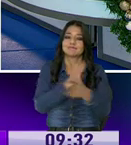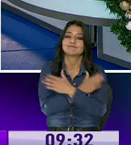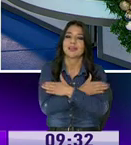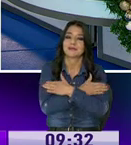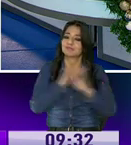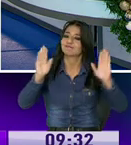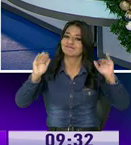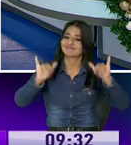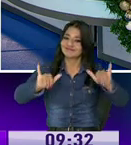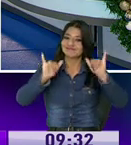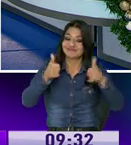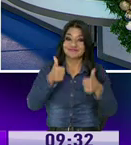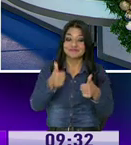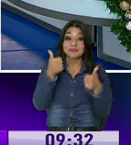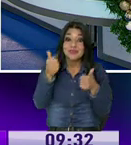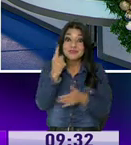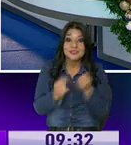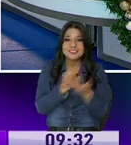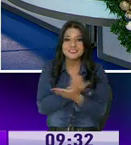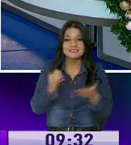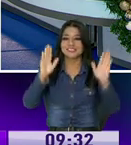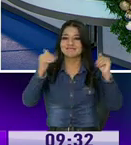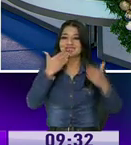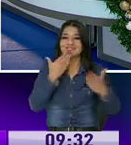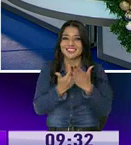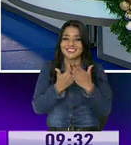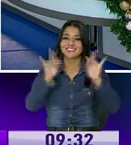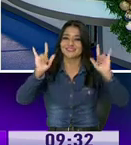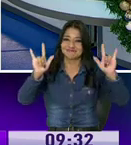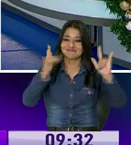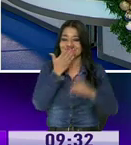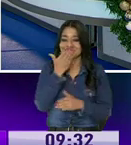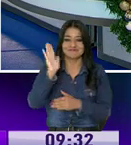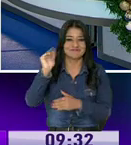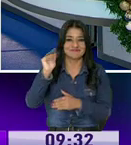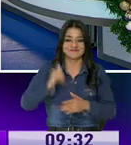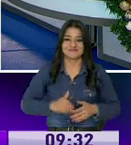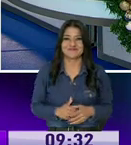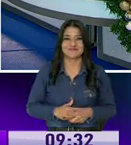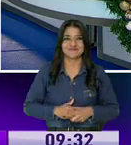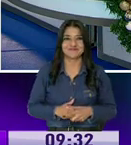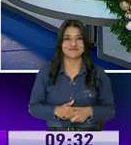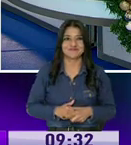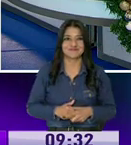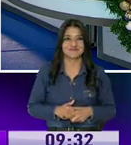Un abrazo, chicos, que les vaya muy bien. Buen fin de semana. Gracias, chicas, igual para usted, un año maravilloso.